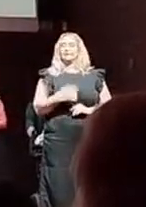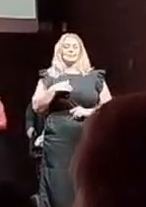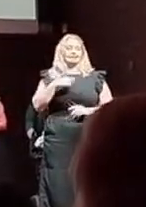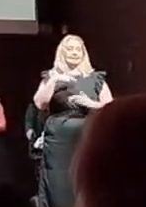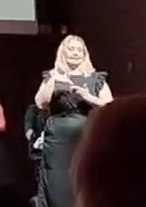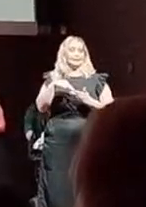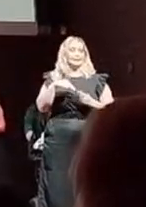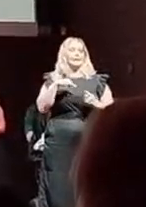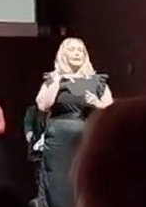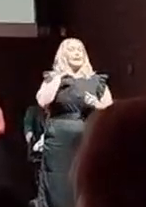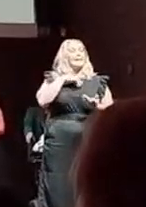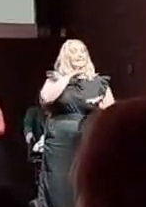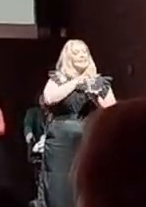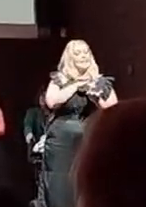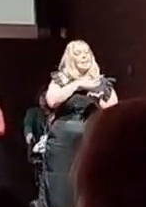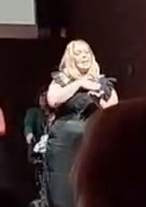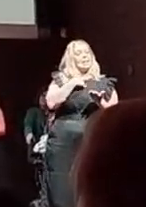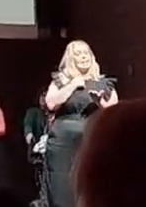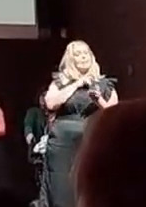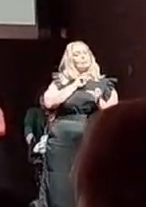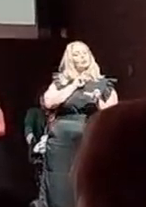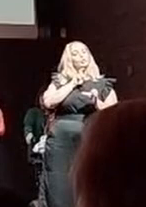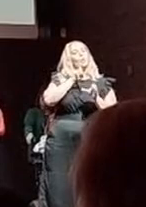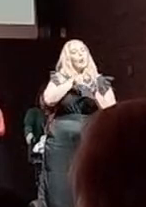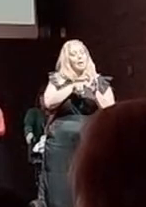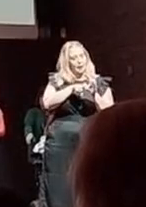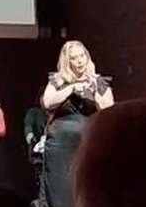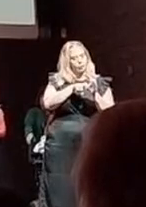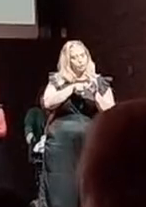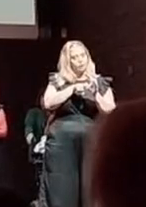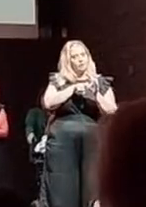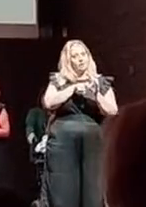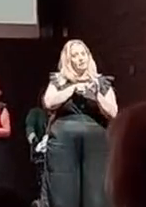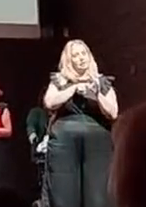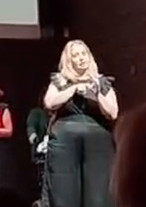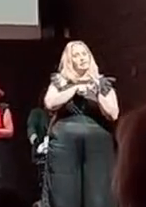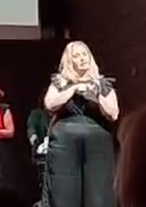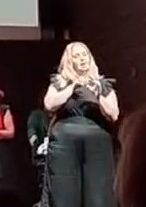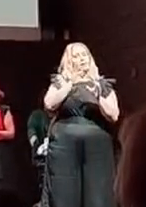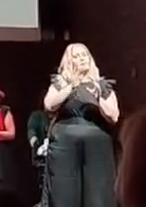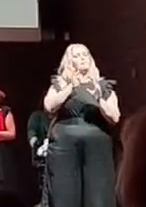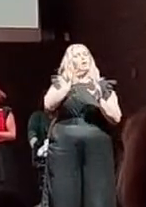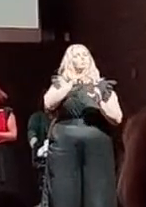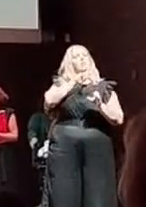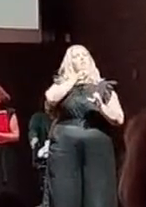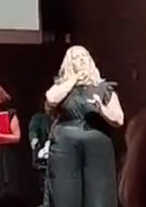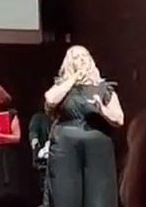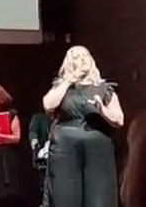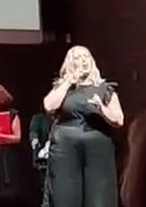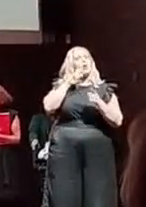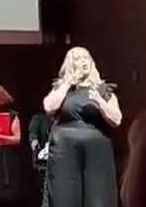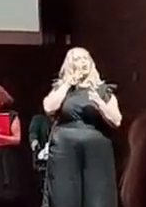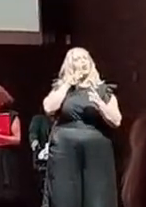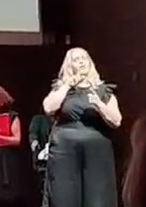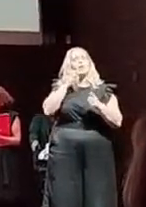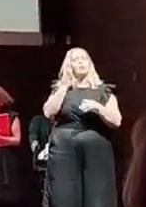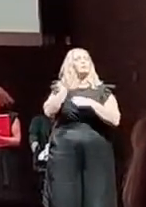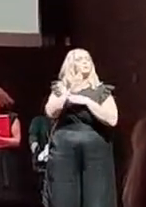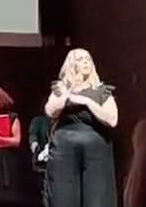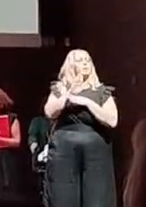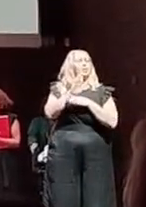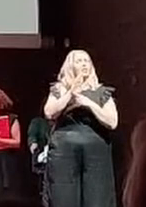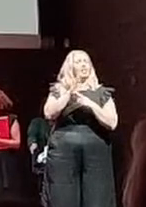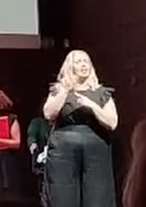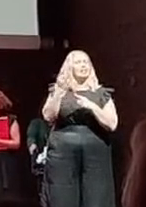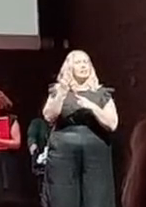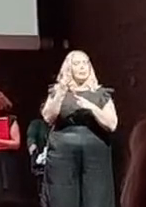En este día queremos unirnos y poner en valor lo importante que